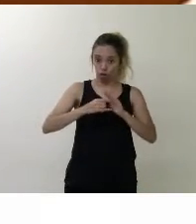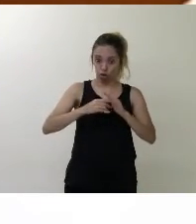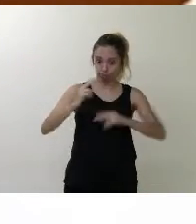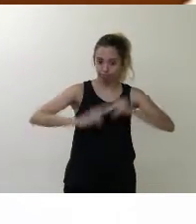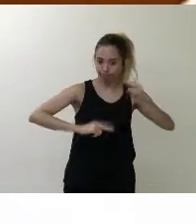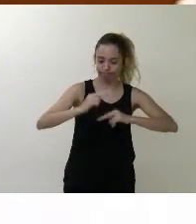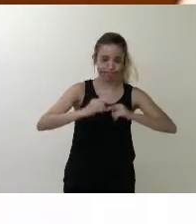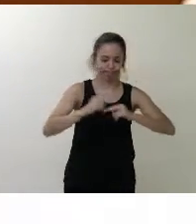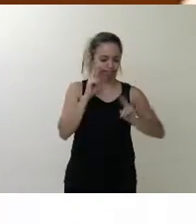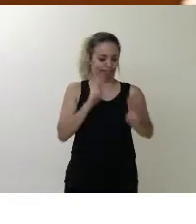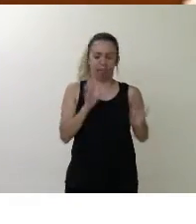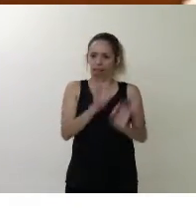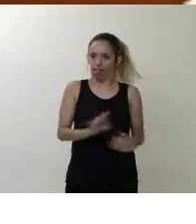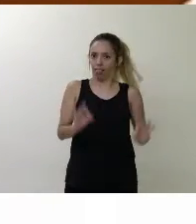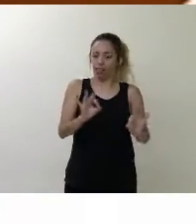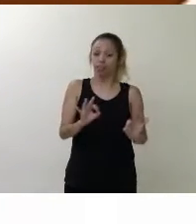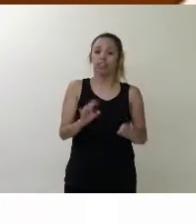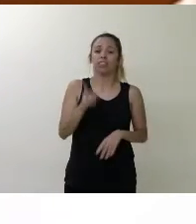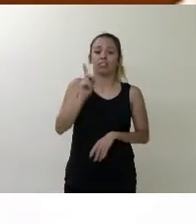terminar con las palabras